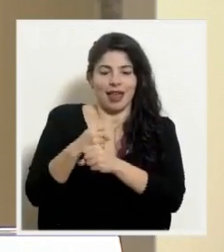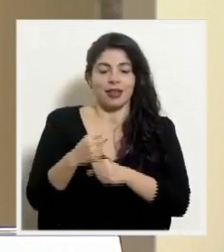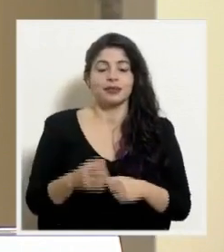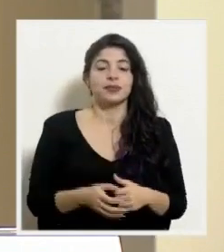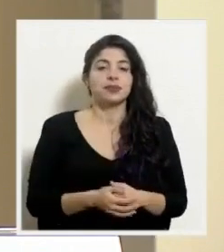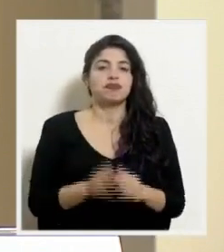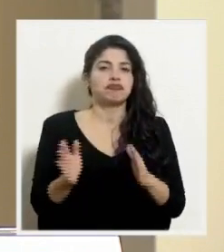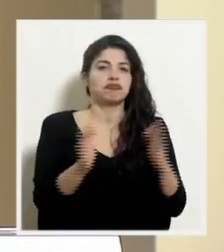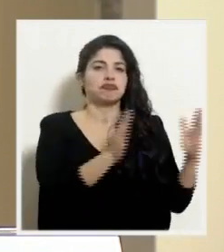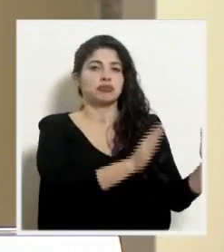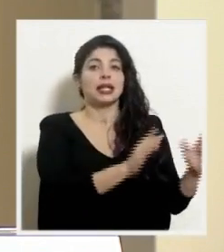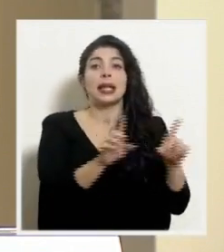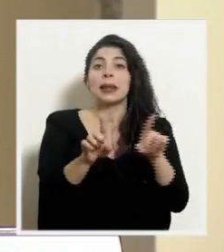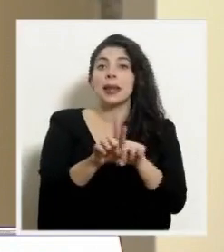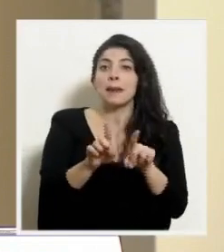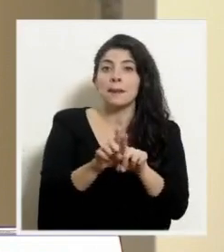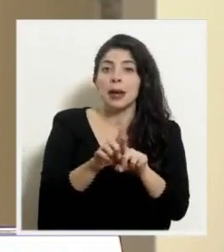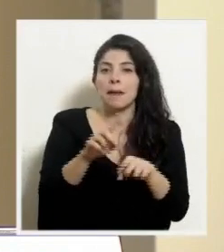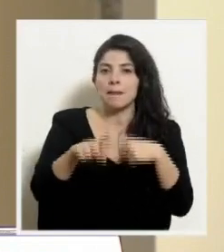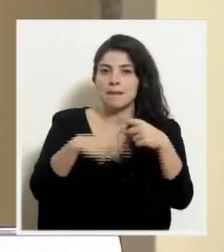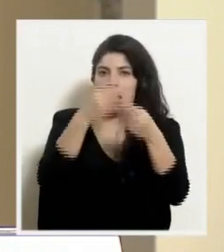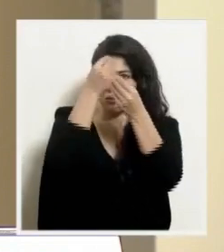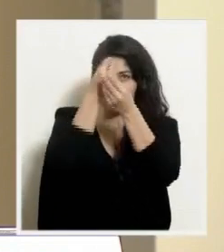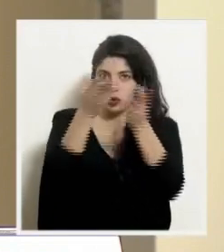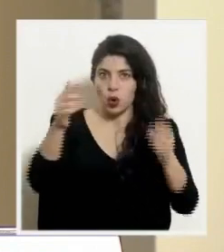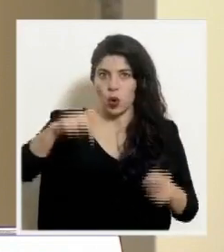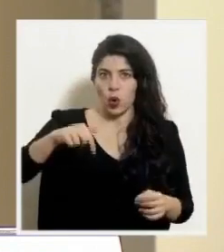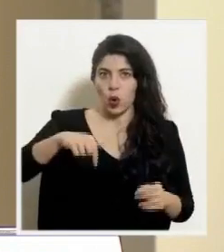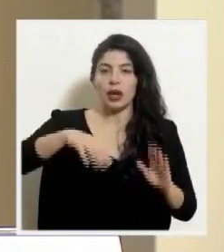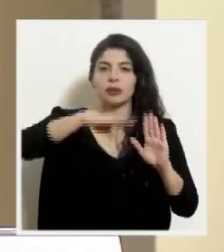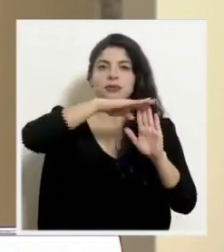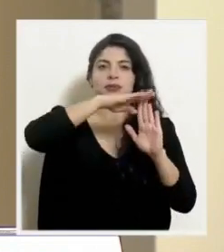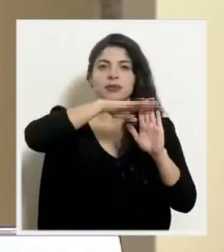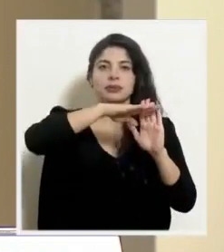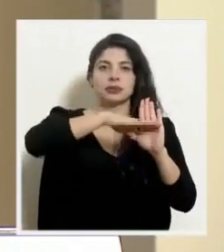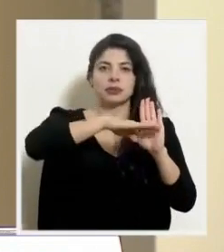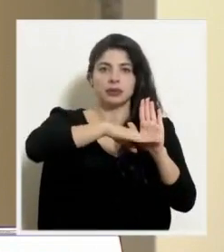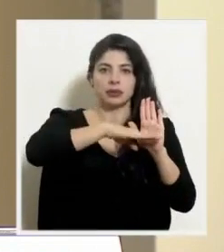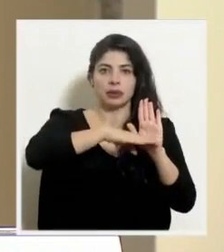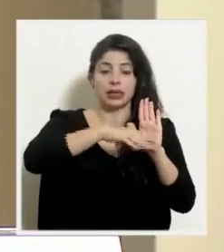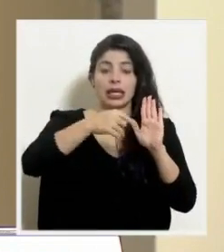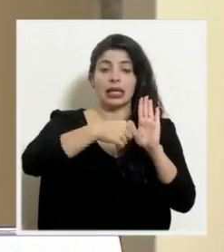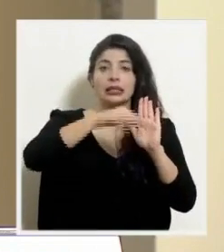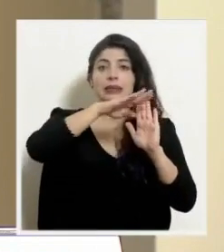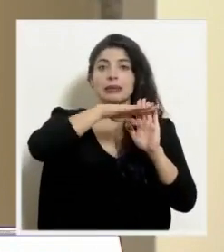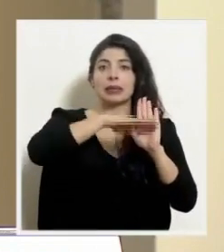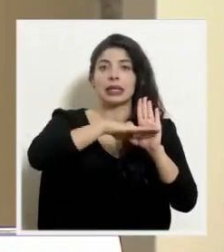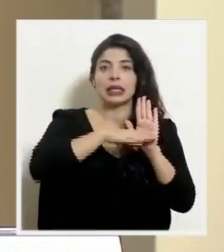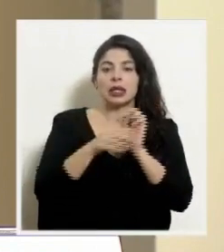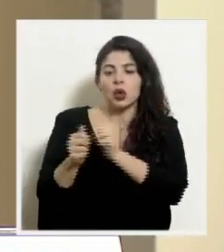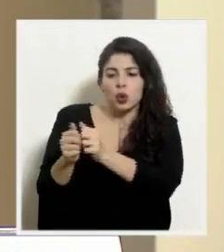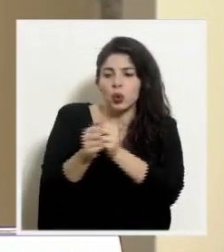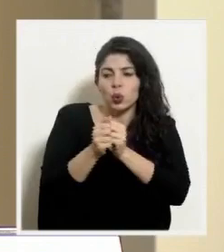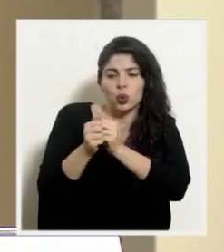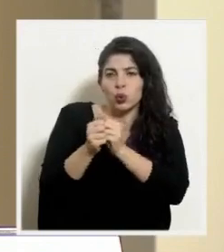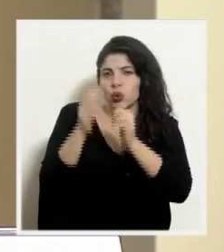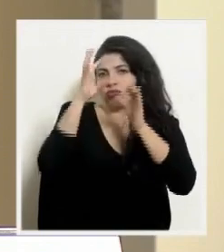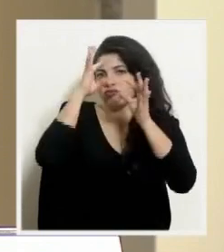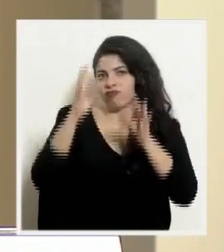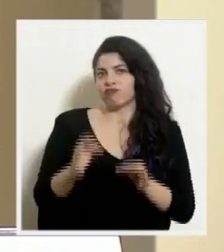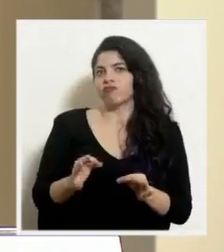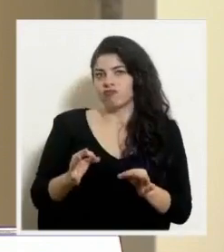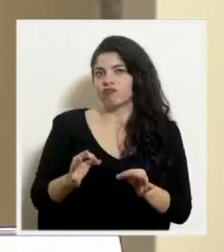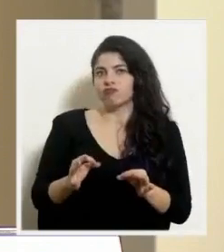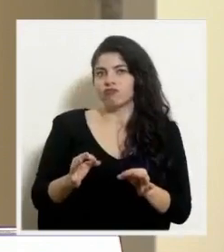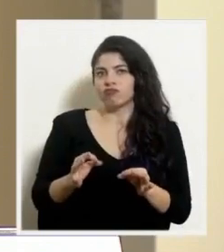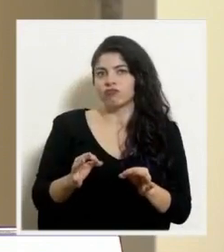También vamos a anunciar hoy las medidas que en conjunto hemos tomado